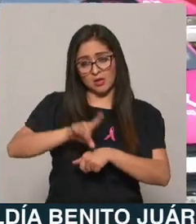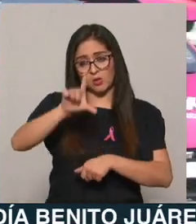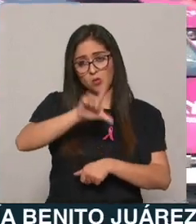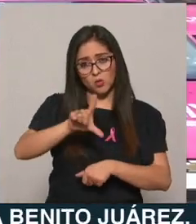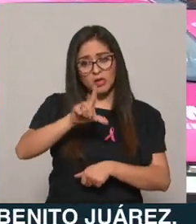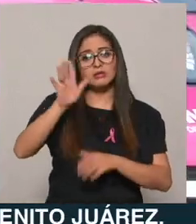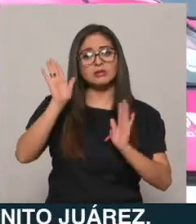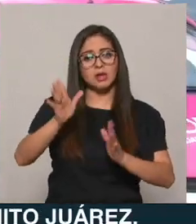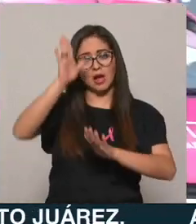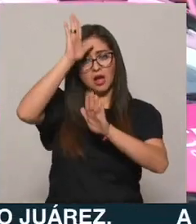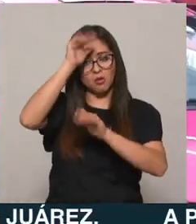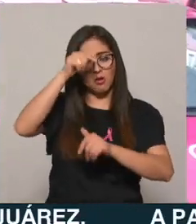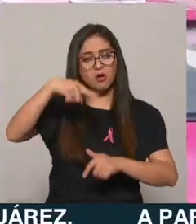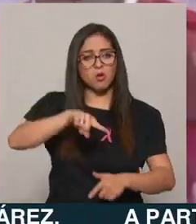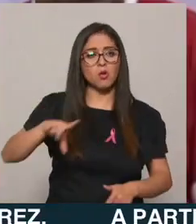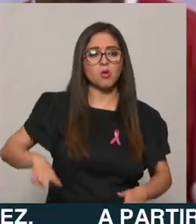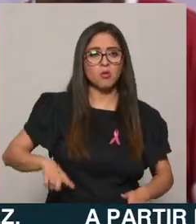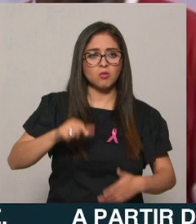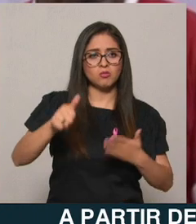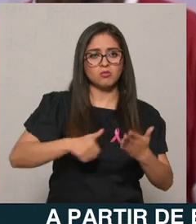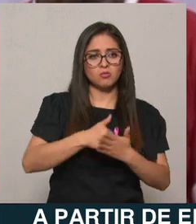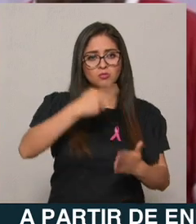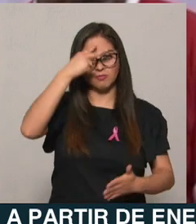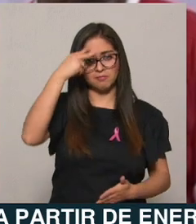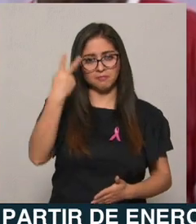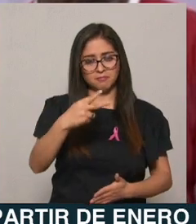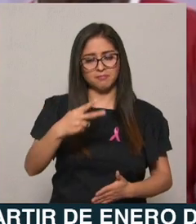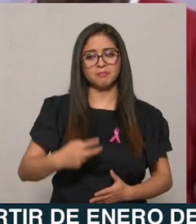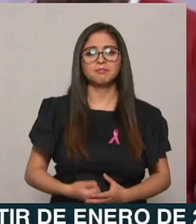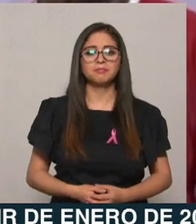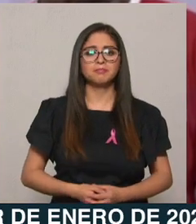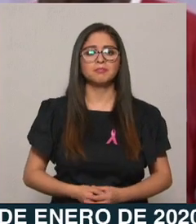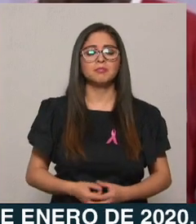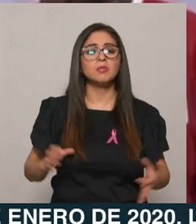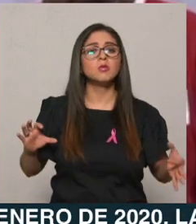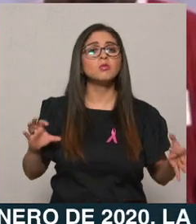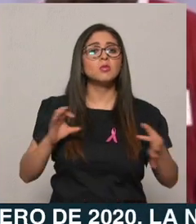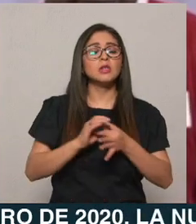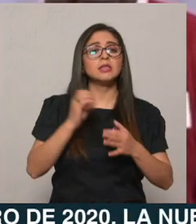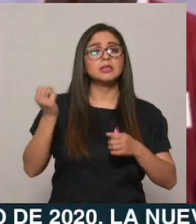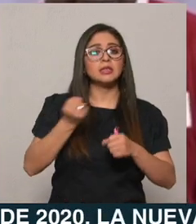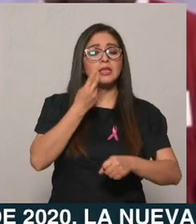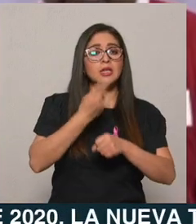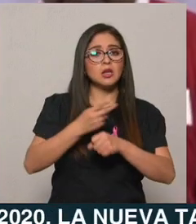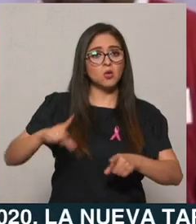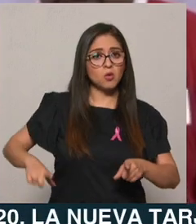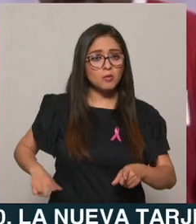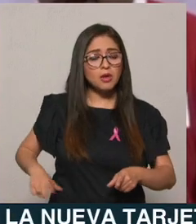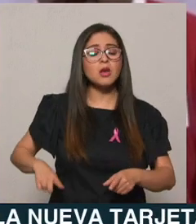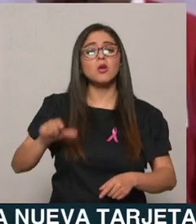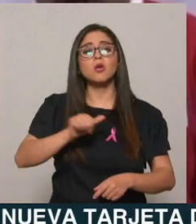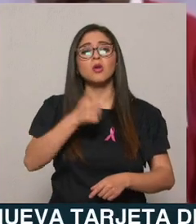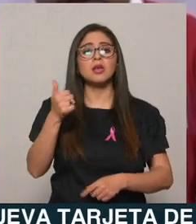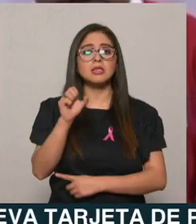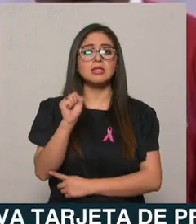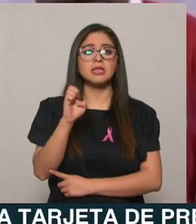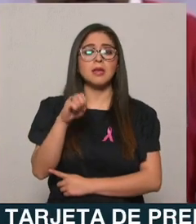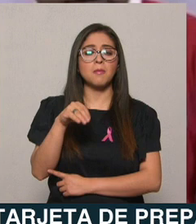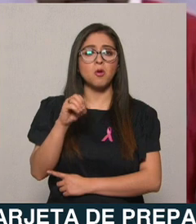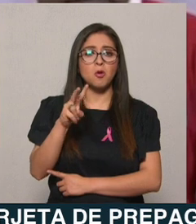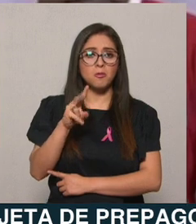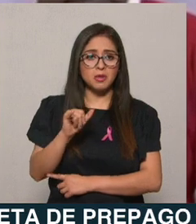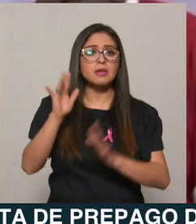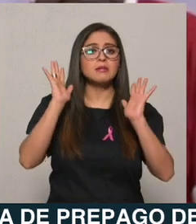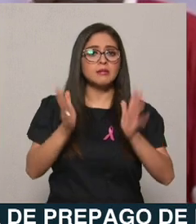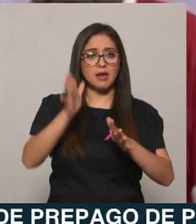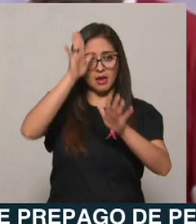un acuerdo con el gobierno capitalino. A través de las Secretarías de Gobierno y Movilidad, ha alcanzado un acuerdo